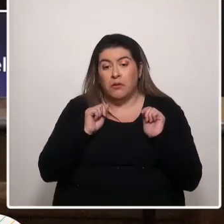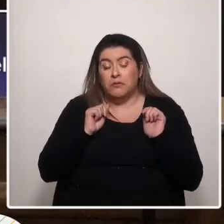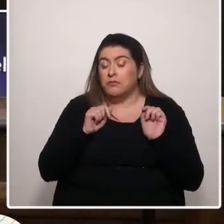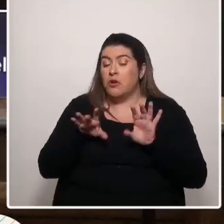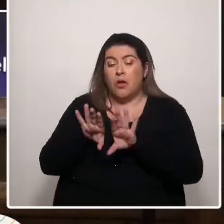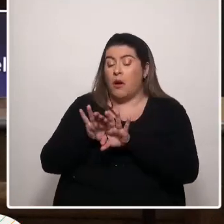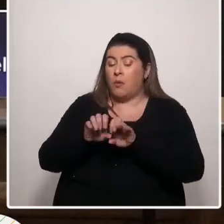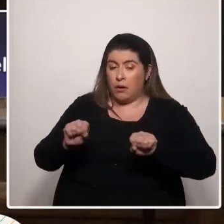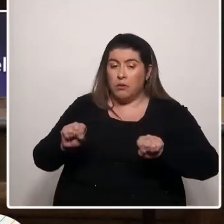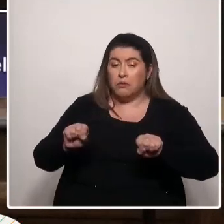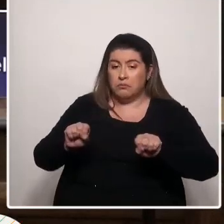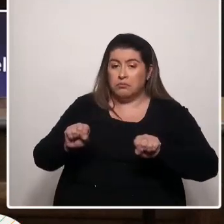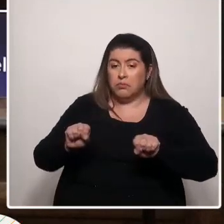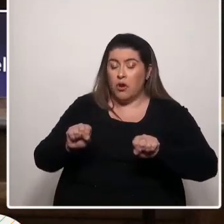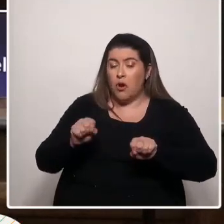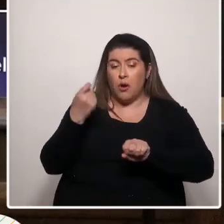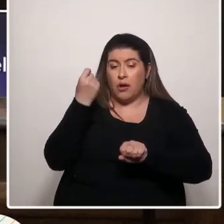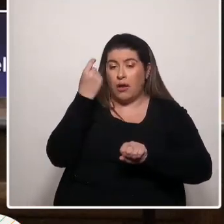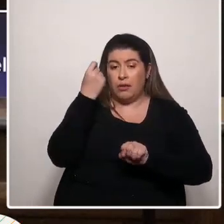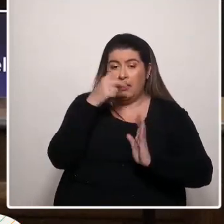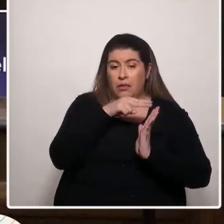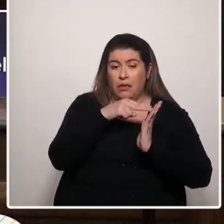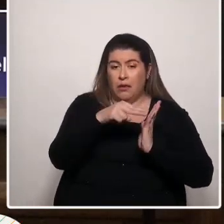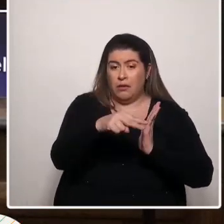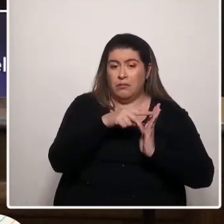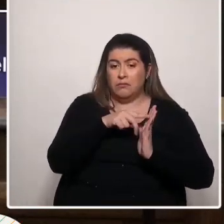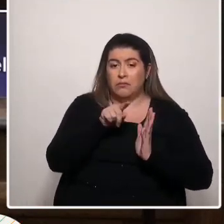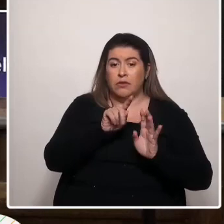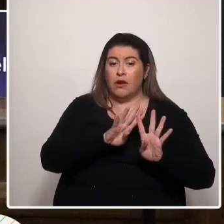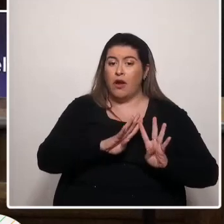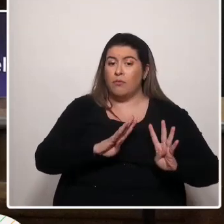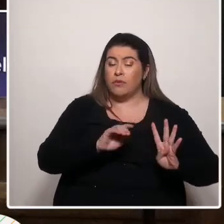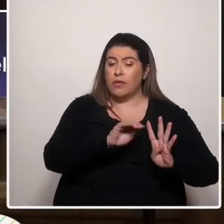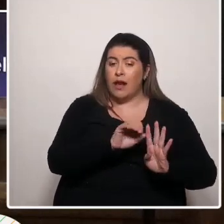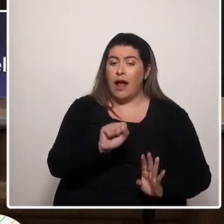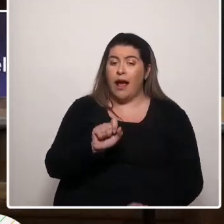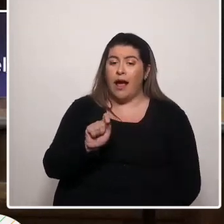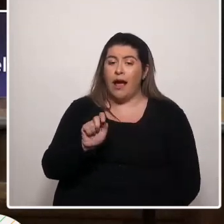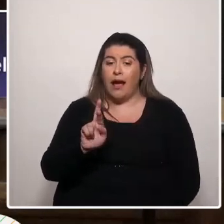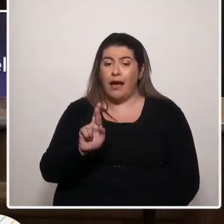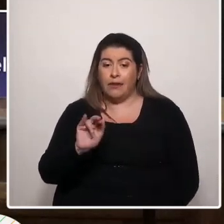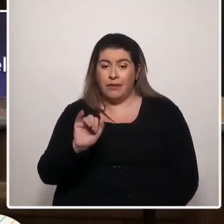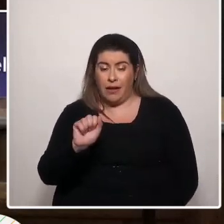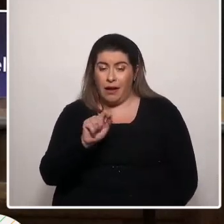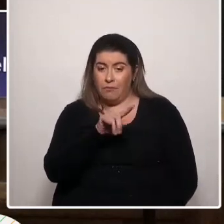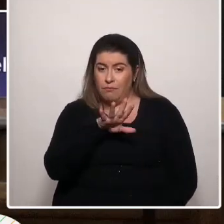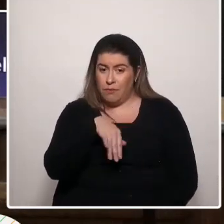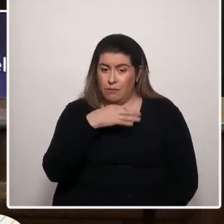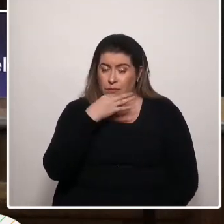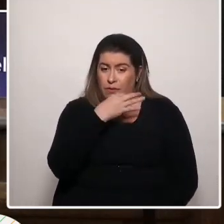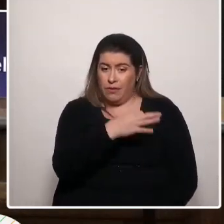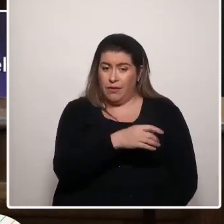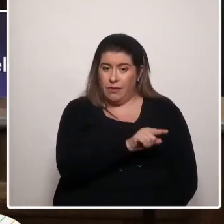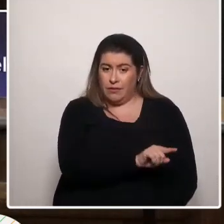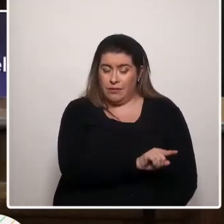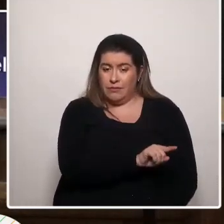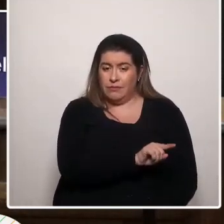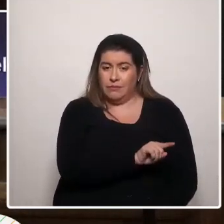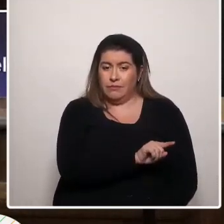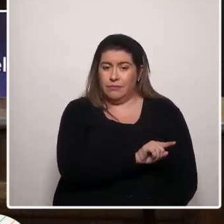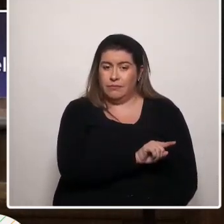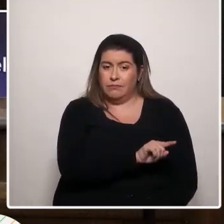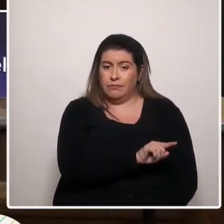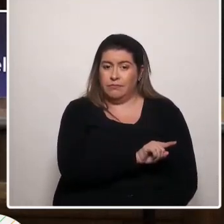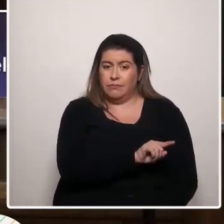plenamente la interpretación que ha hecho el convencional señor Atria desde el punto de vista de que efectivamente aquí las reglas